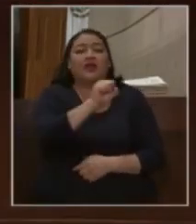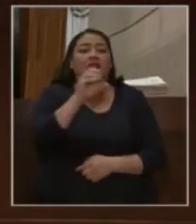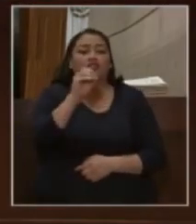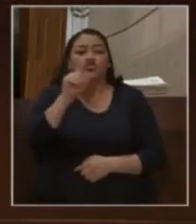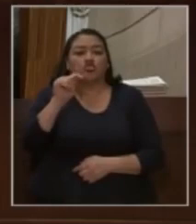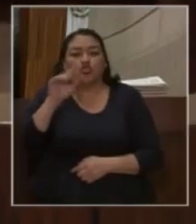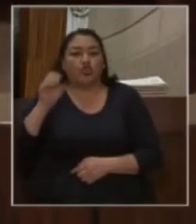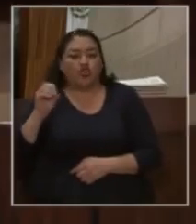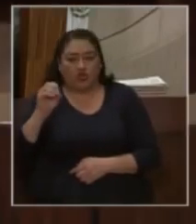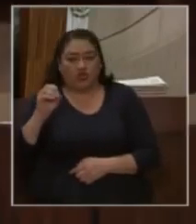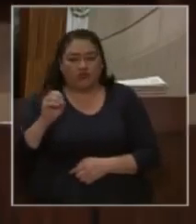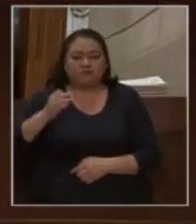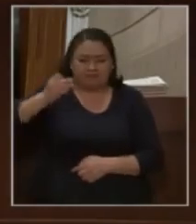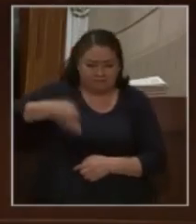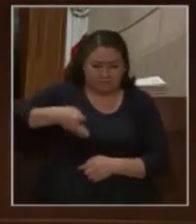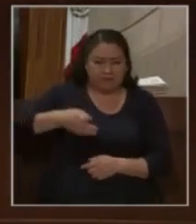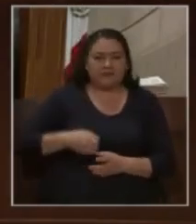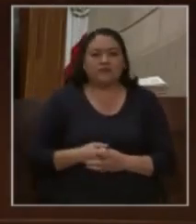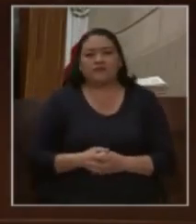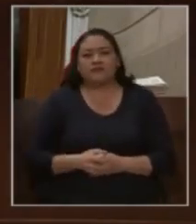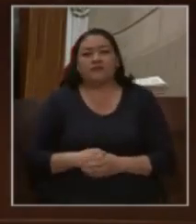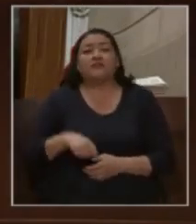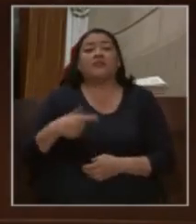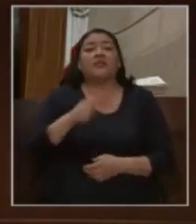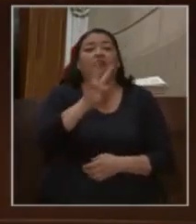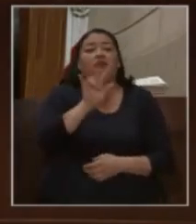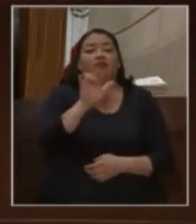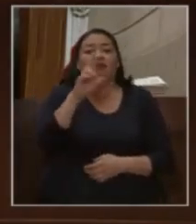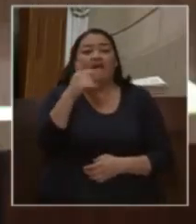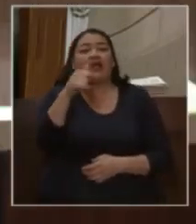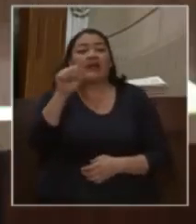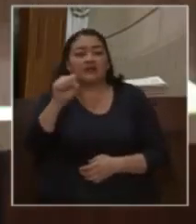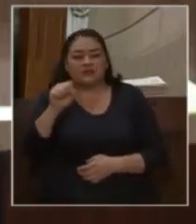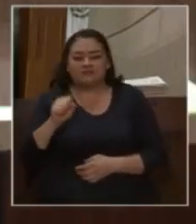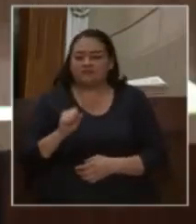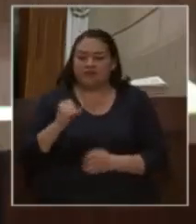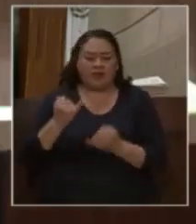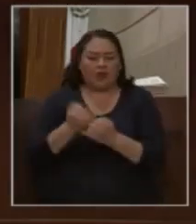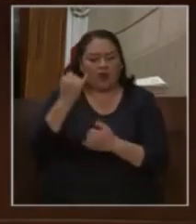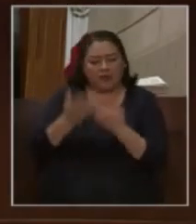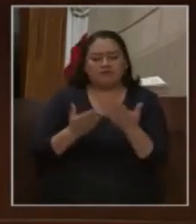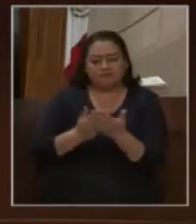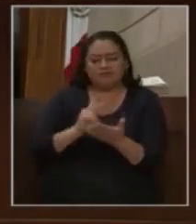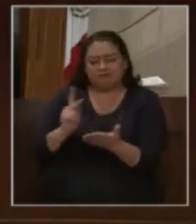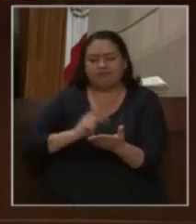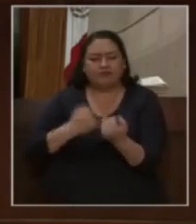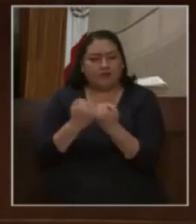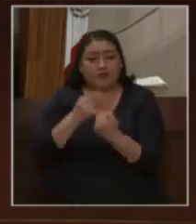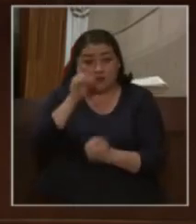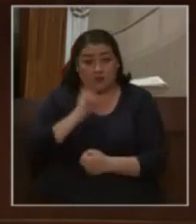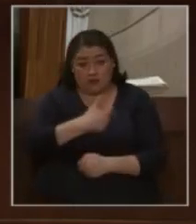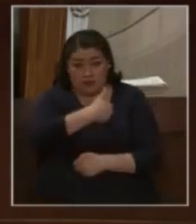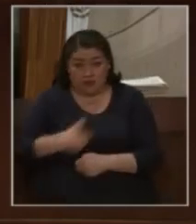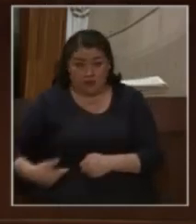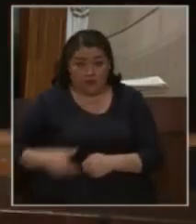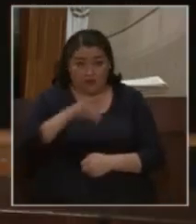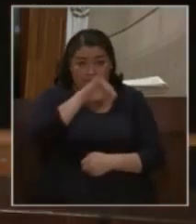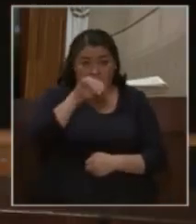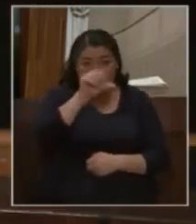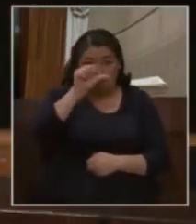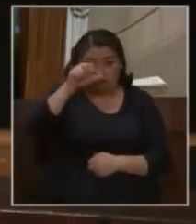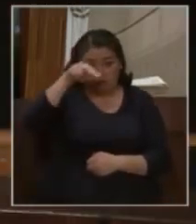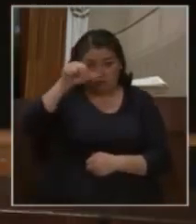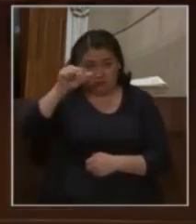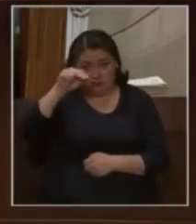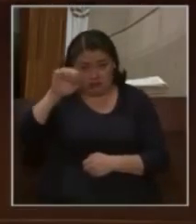Mónica Aralí Soto Fregoso. A favor. Magistrado José Luis Vargas Valdés. En los términos del proyecto. Magistrada presidenta Yanino Tolara Malasís.